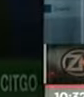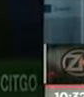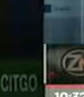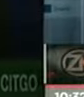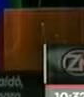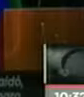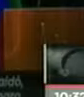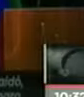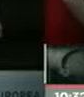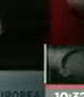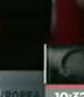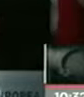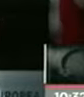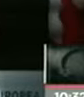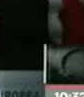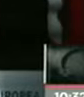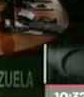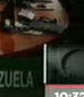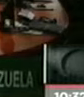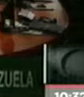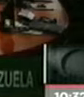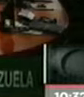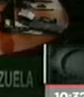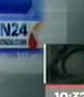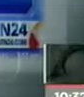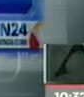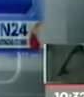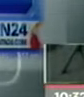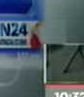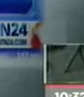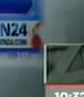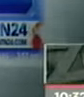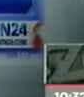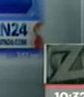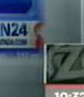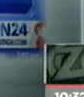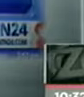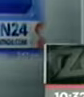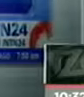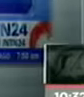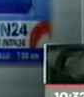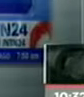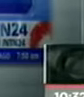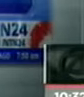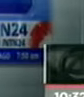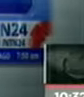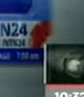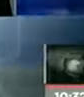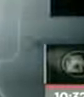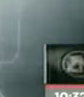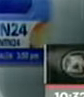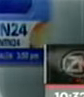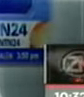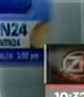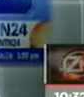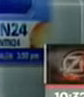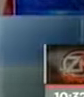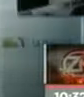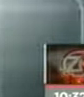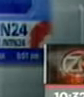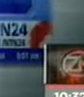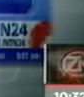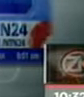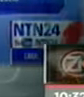gobiernos extranjeros, fundamentalmente del imperio norteamericano y sus aliados en el mundo y Latinoamérica. La Asamblea